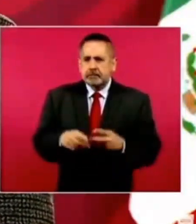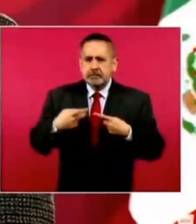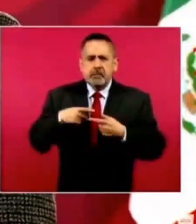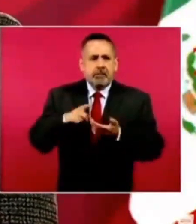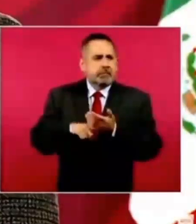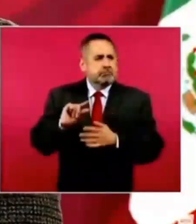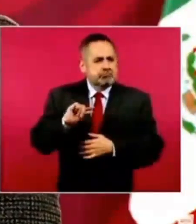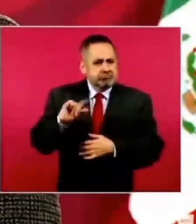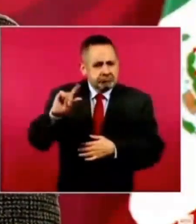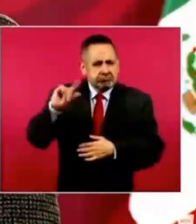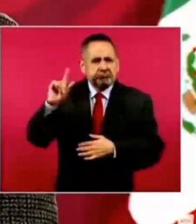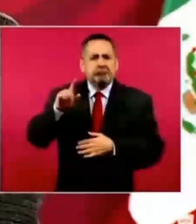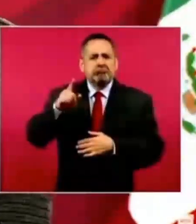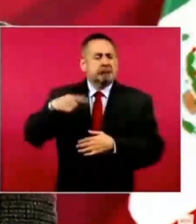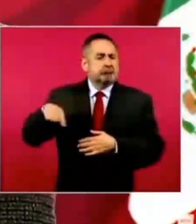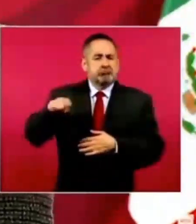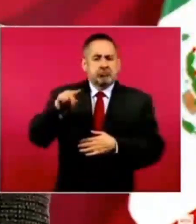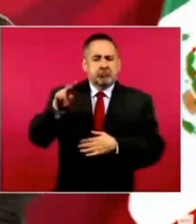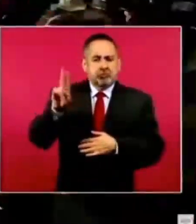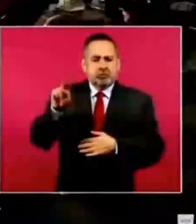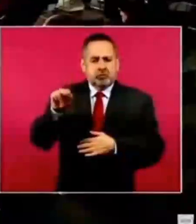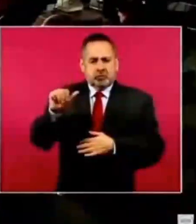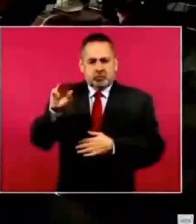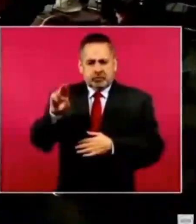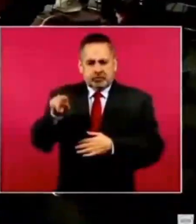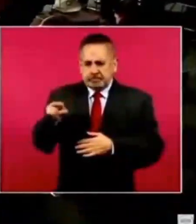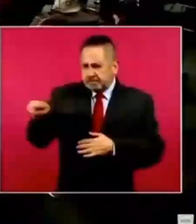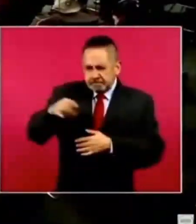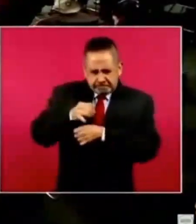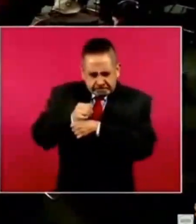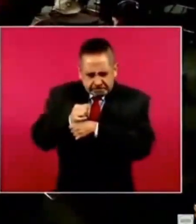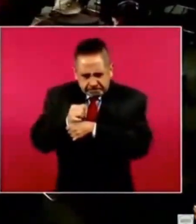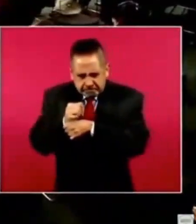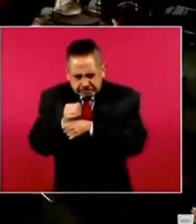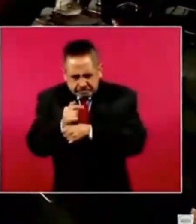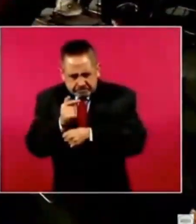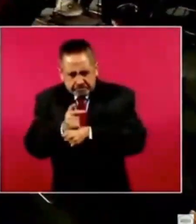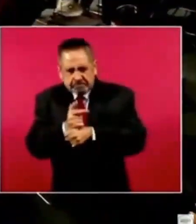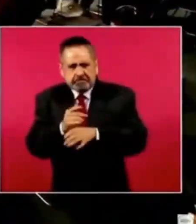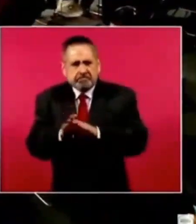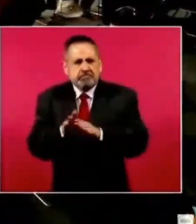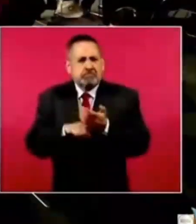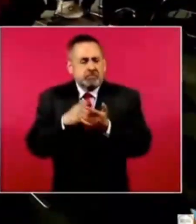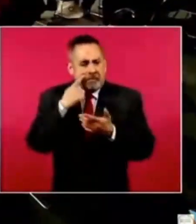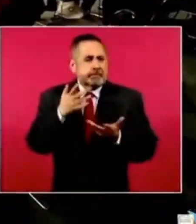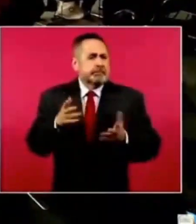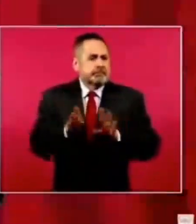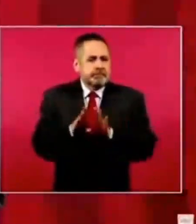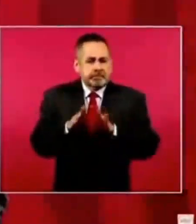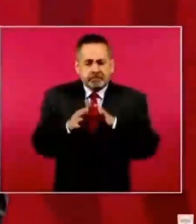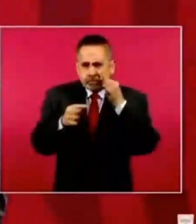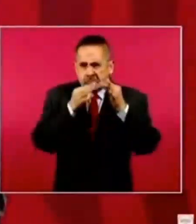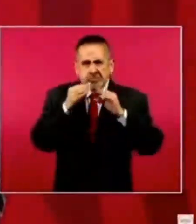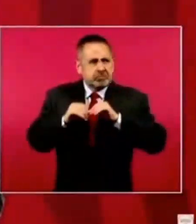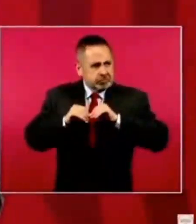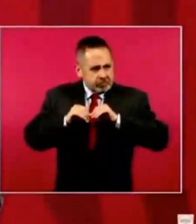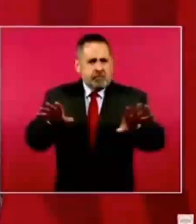especialistas, autoridades de la UNAM investiguen y den a conocer un